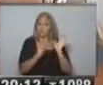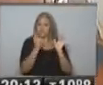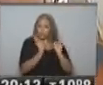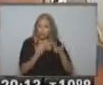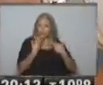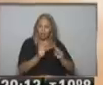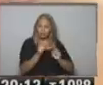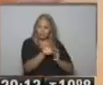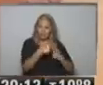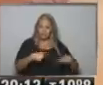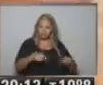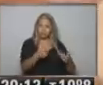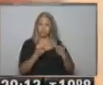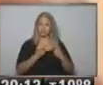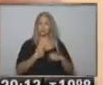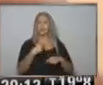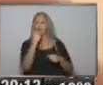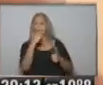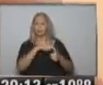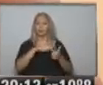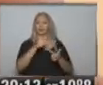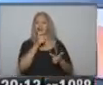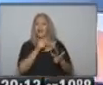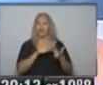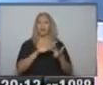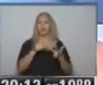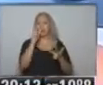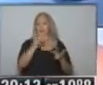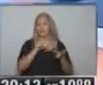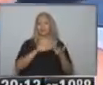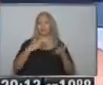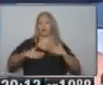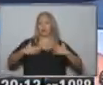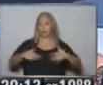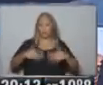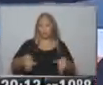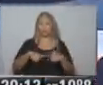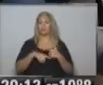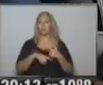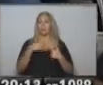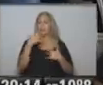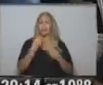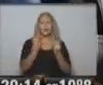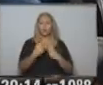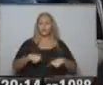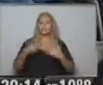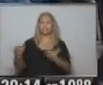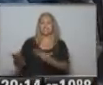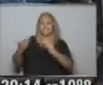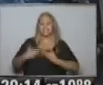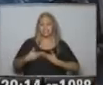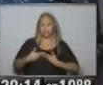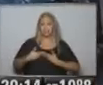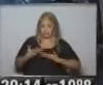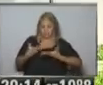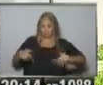encontrarse con sí, lo necesario, alimentos, agua, lavandina, ropa, la verdad que recibimos muchísimas cosas y todas fueron a